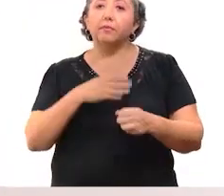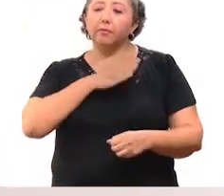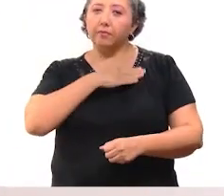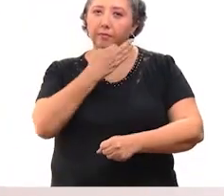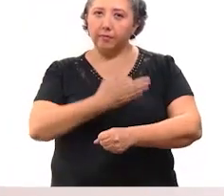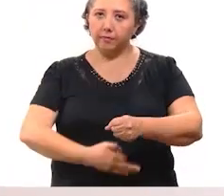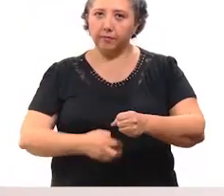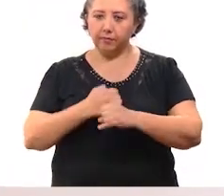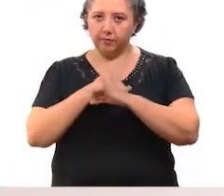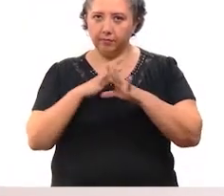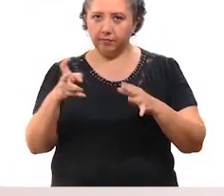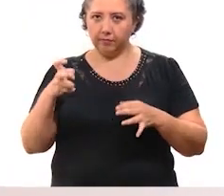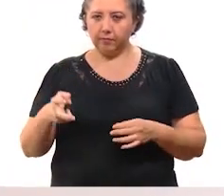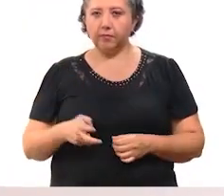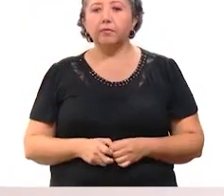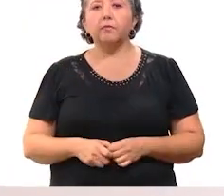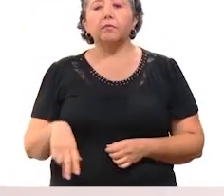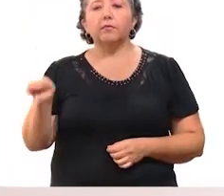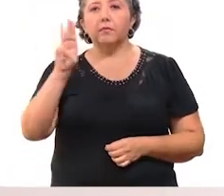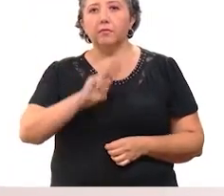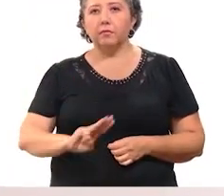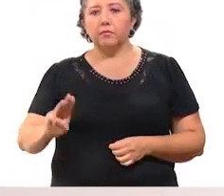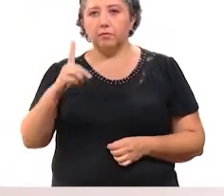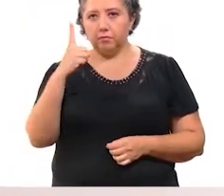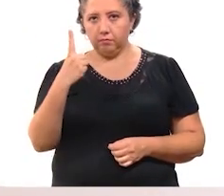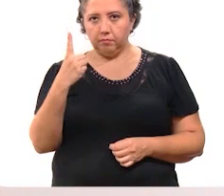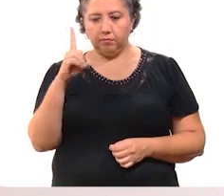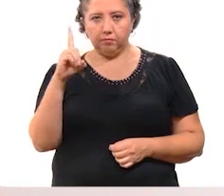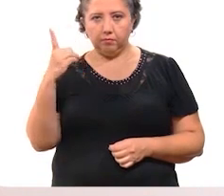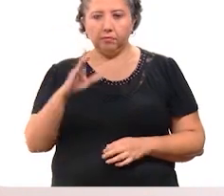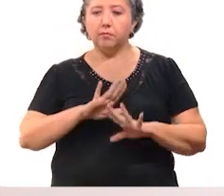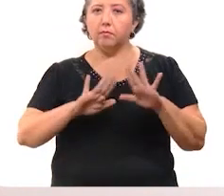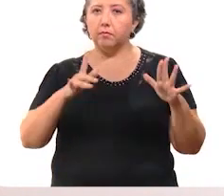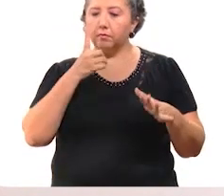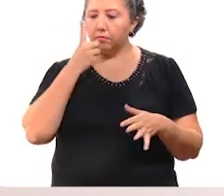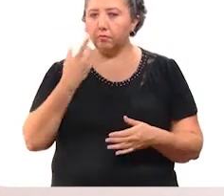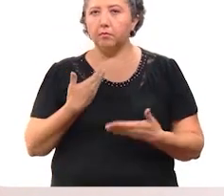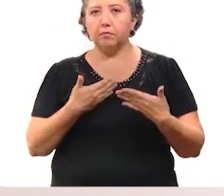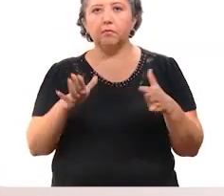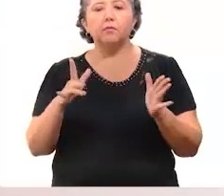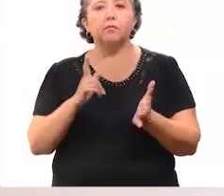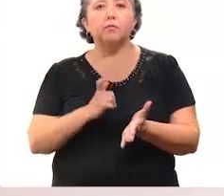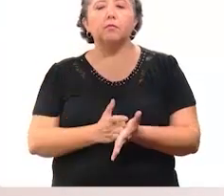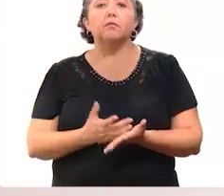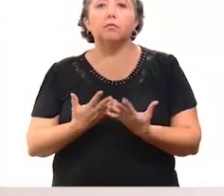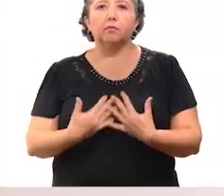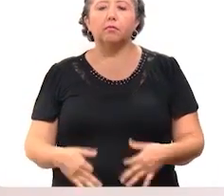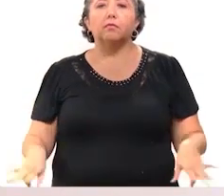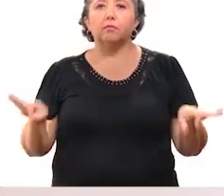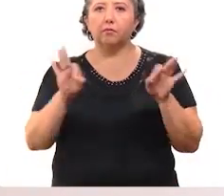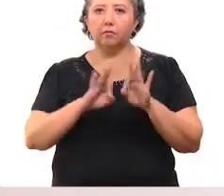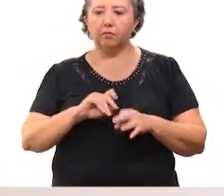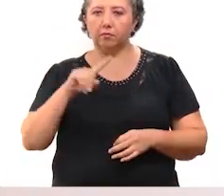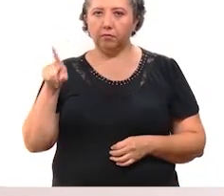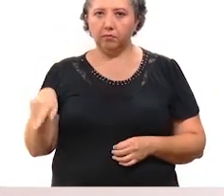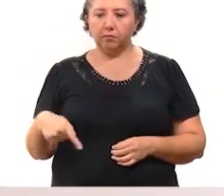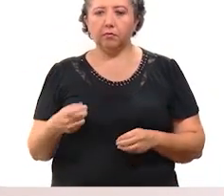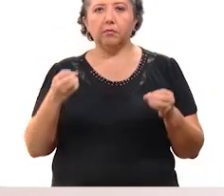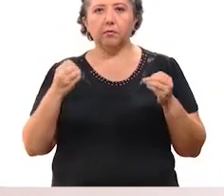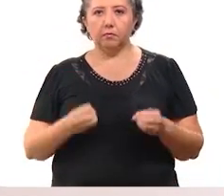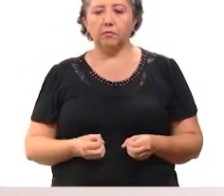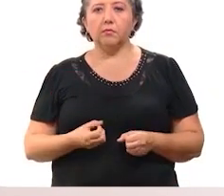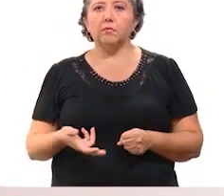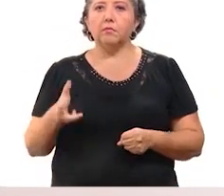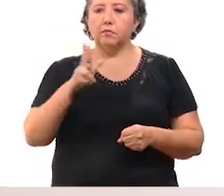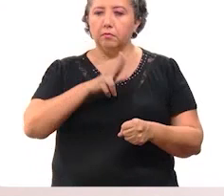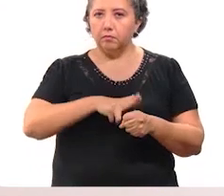Buenas tardes. Este es el parte médico de este miércoles 1 de diciembre. Como se ha señalado, en la reapertura económica, los datos más importantes